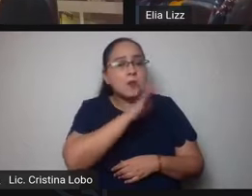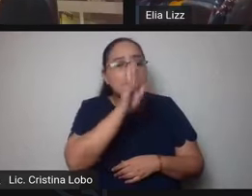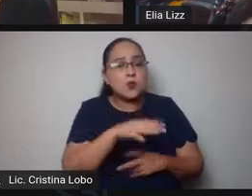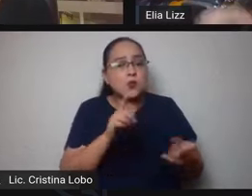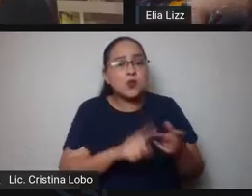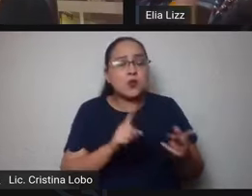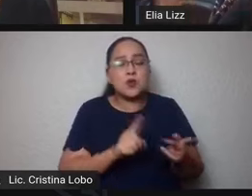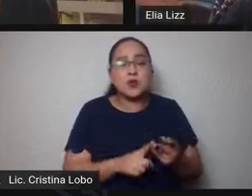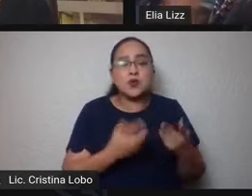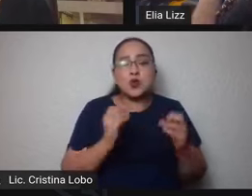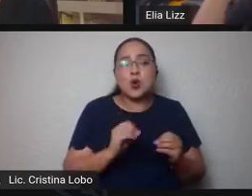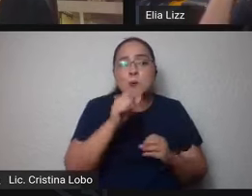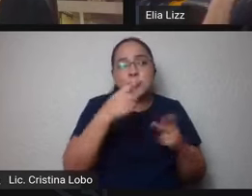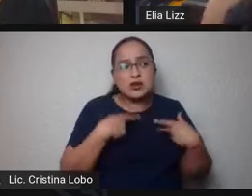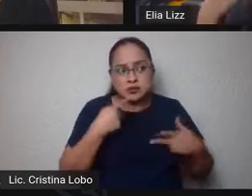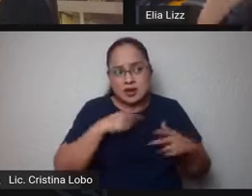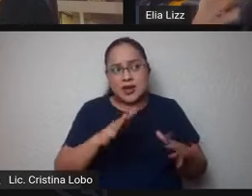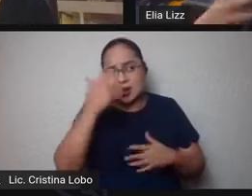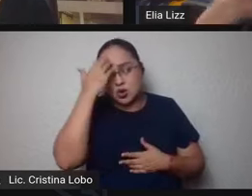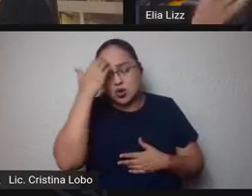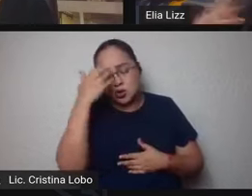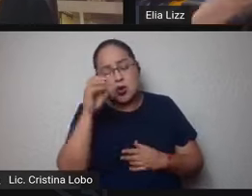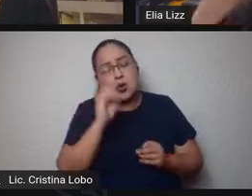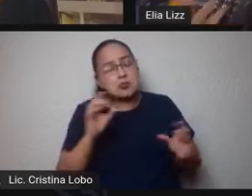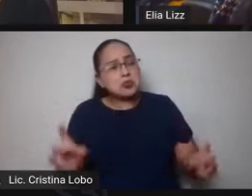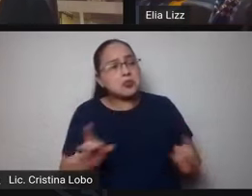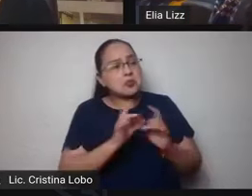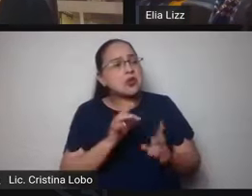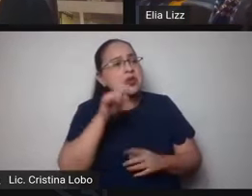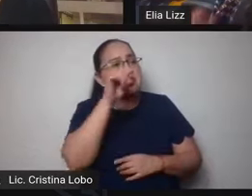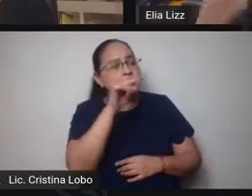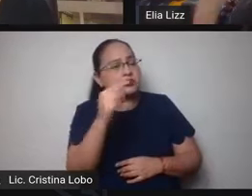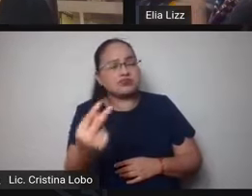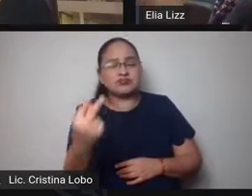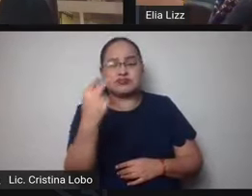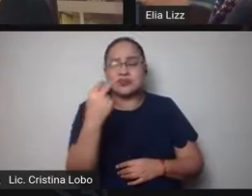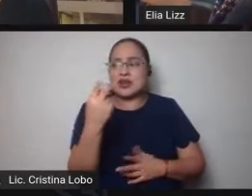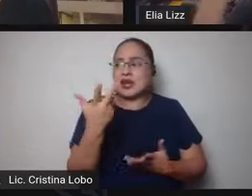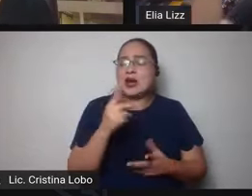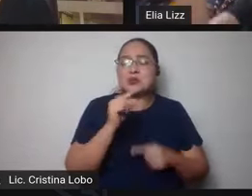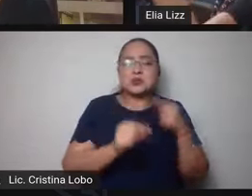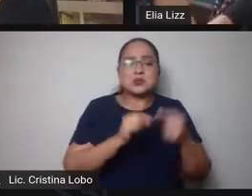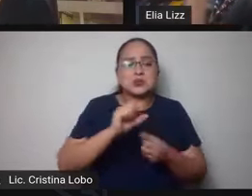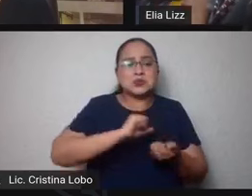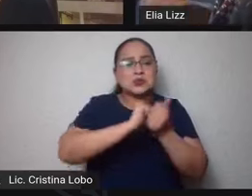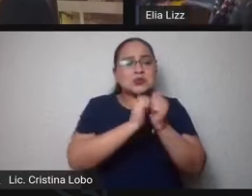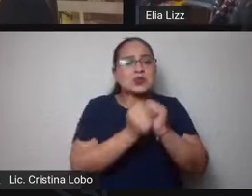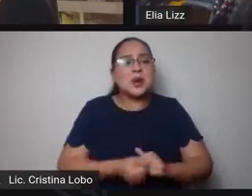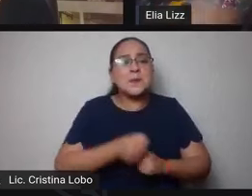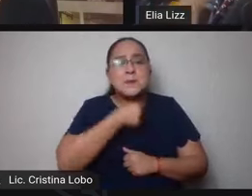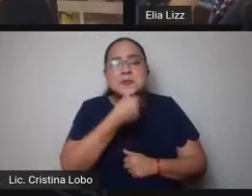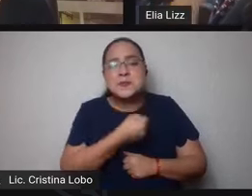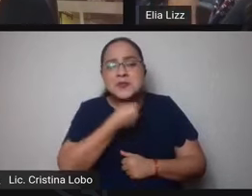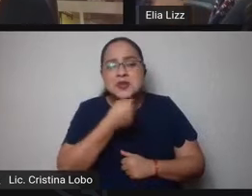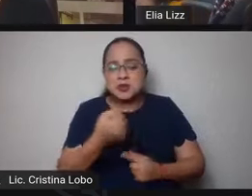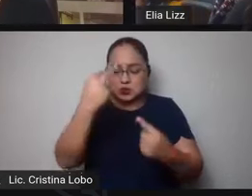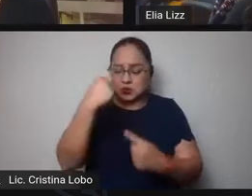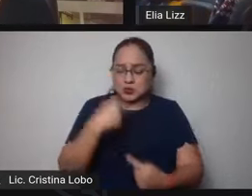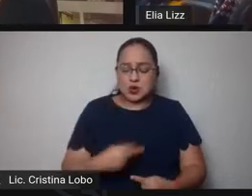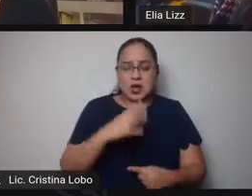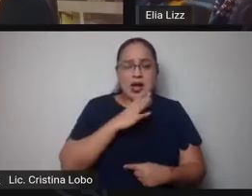que tú conoces, que de repente estás viendo que te estás volviendo más vieja y ya no eres atractiva o ya no